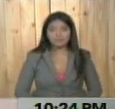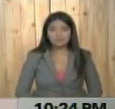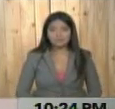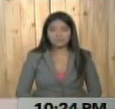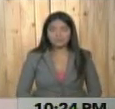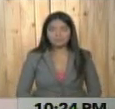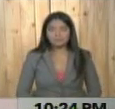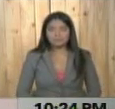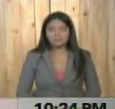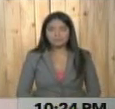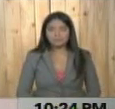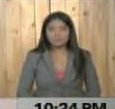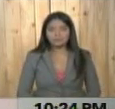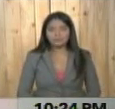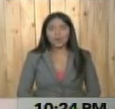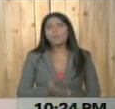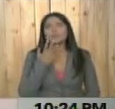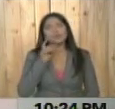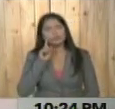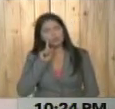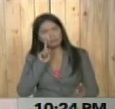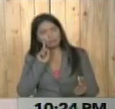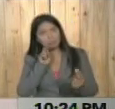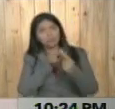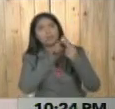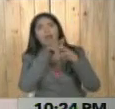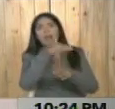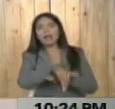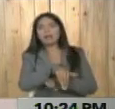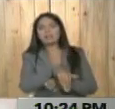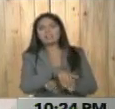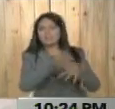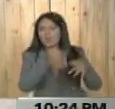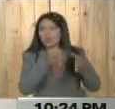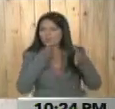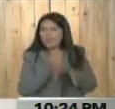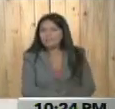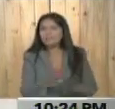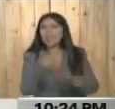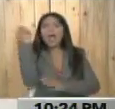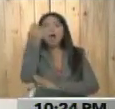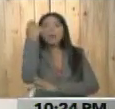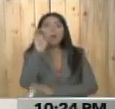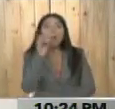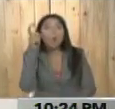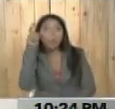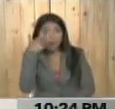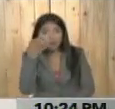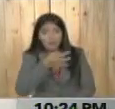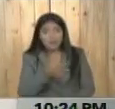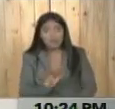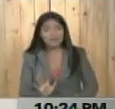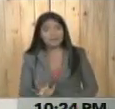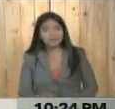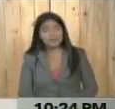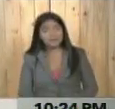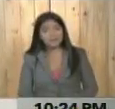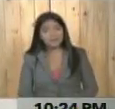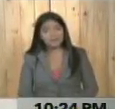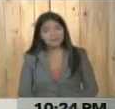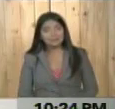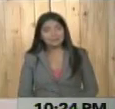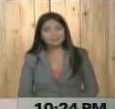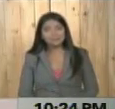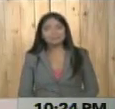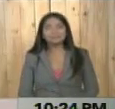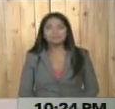Mira, si no te ves por la calle, cree que tú eres de Apure. O de Guárico, ¿verdad? De Cádiz, de